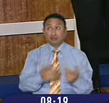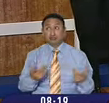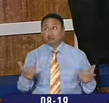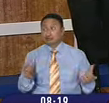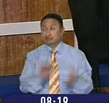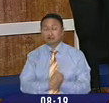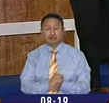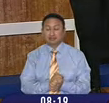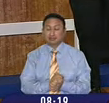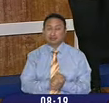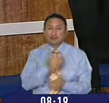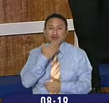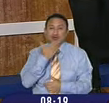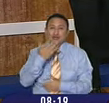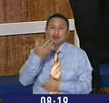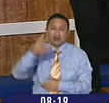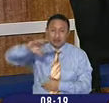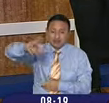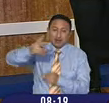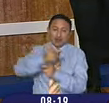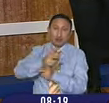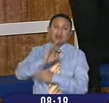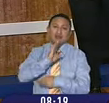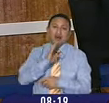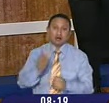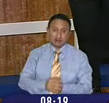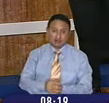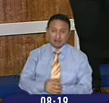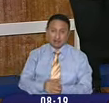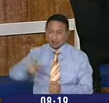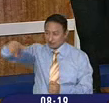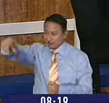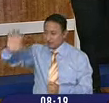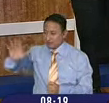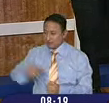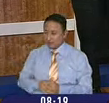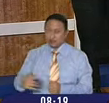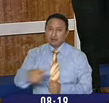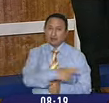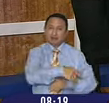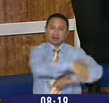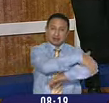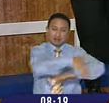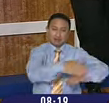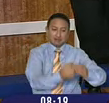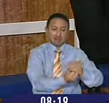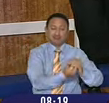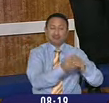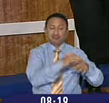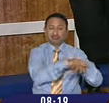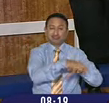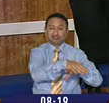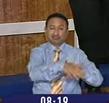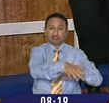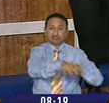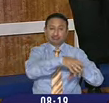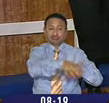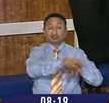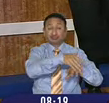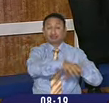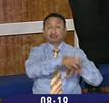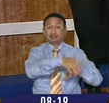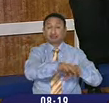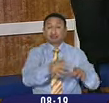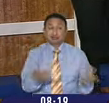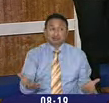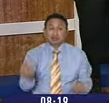ahorrar el agua, quedan sin agua? Por un lado se hace las reservas del agua porque hay mucho uso de agua y por otro lado se va el